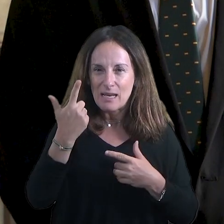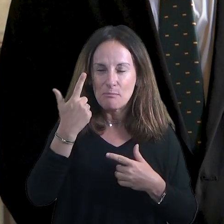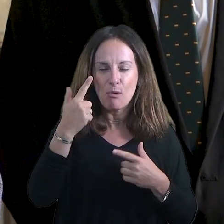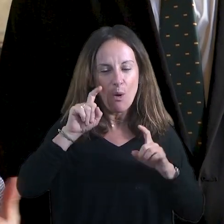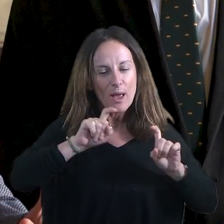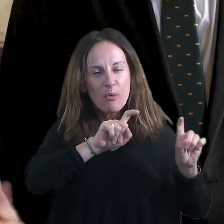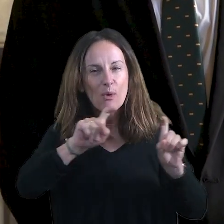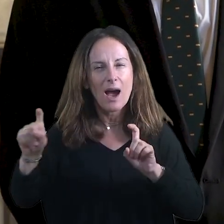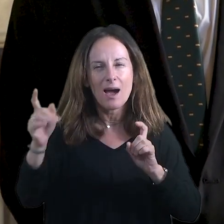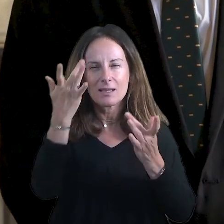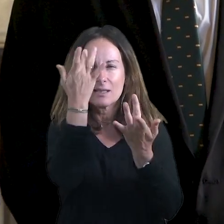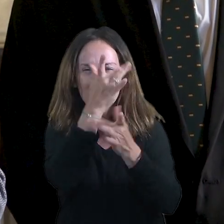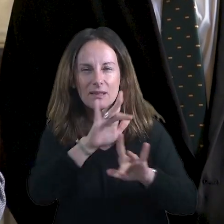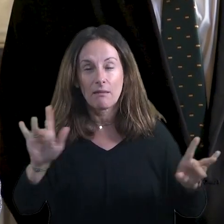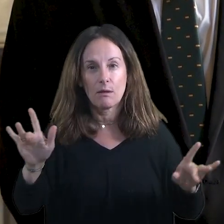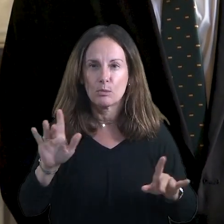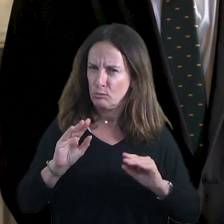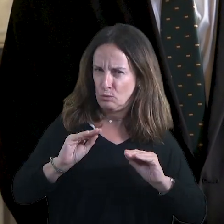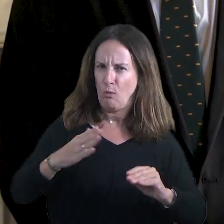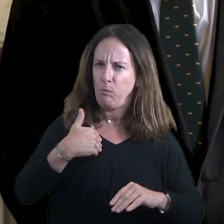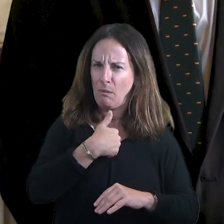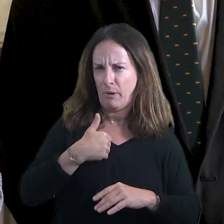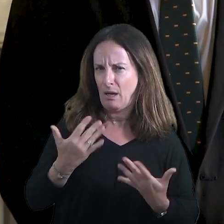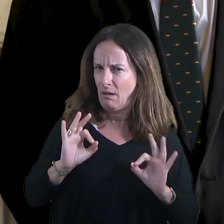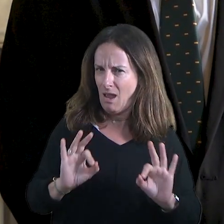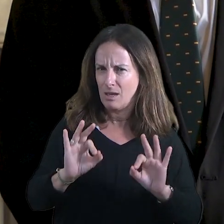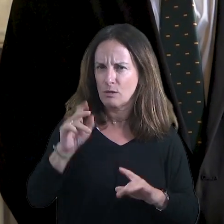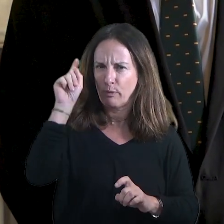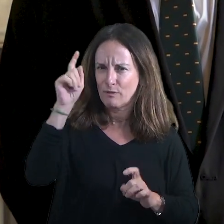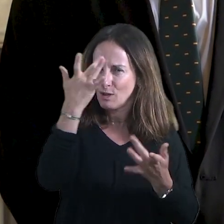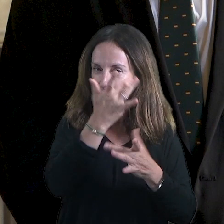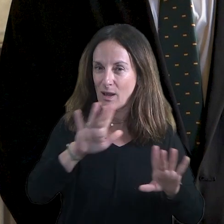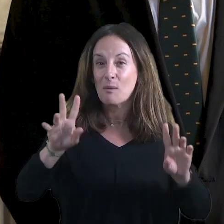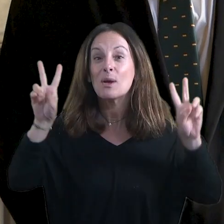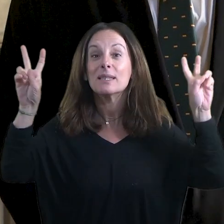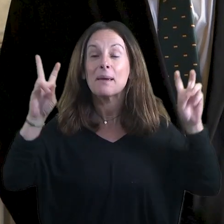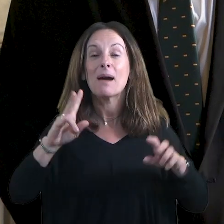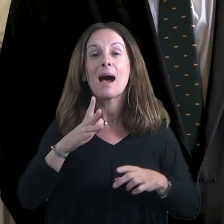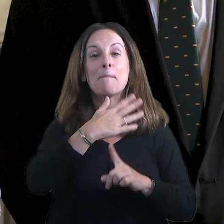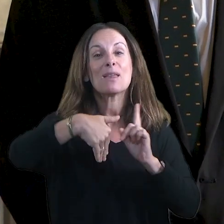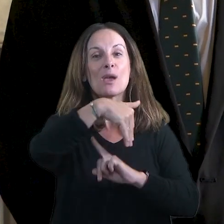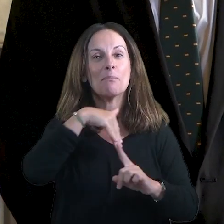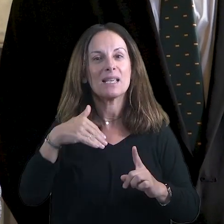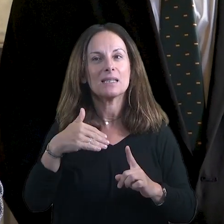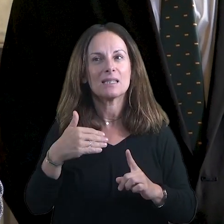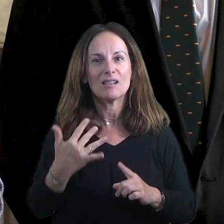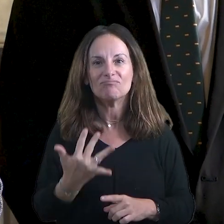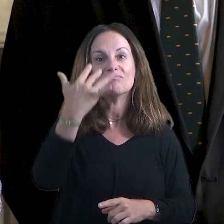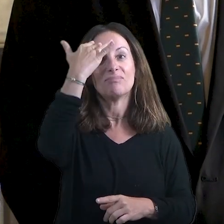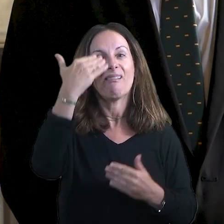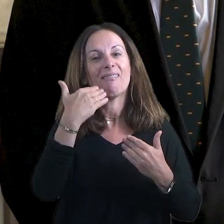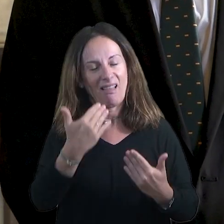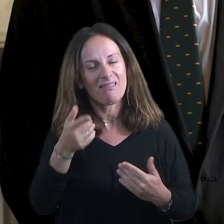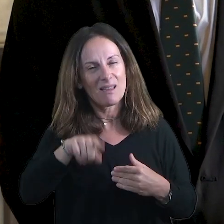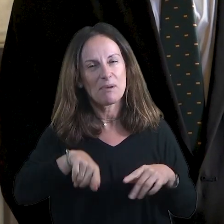a educar, lógicamente que es su labor, pero en este caso animan también a educar en el tema medioambiental y en la parte que nos toca a nosotros, en el reciclado de